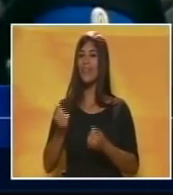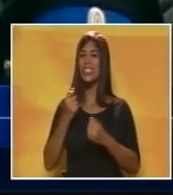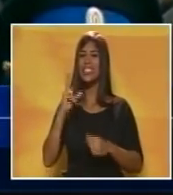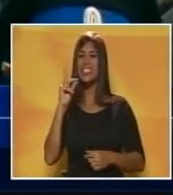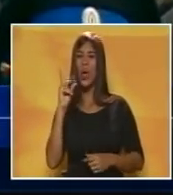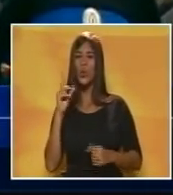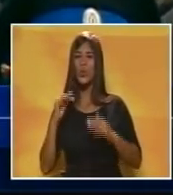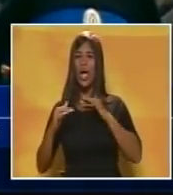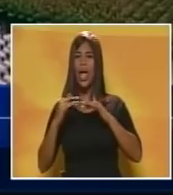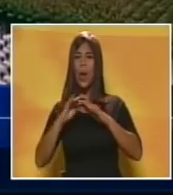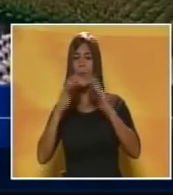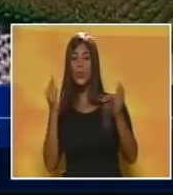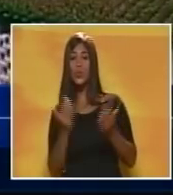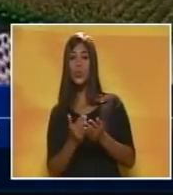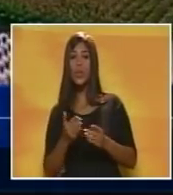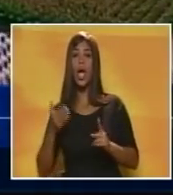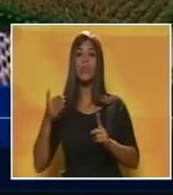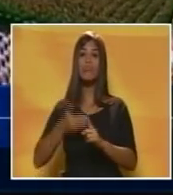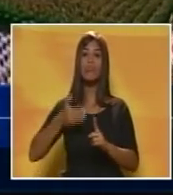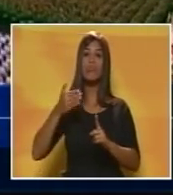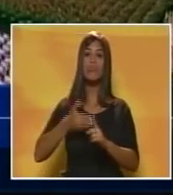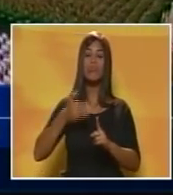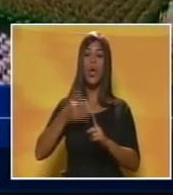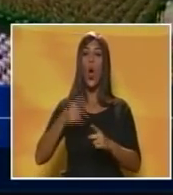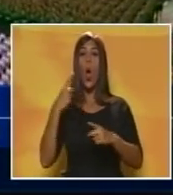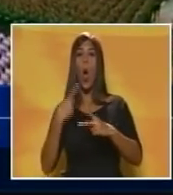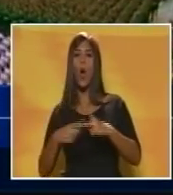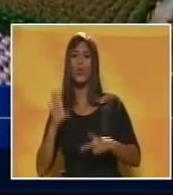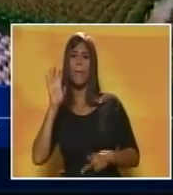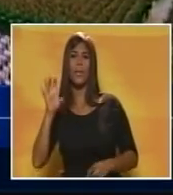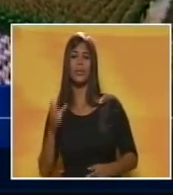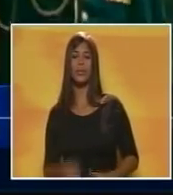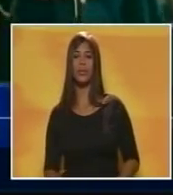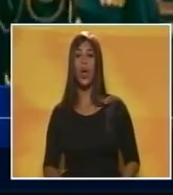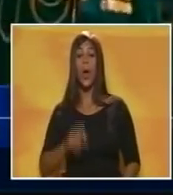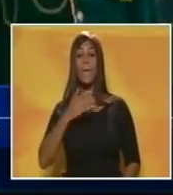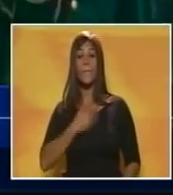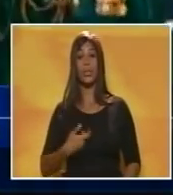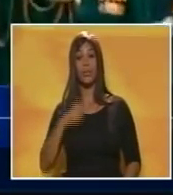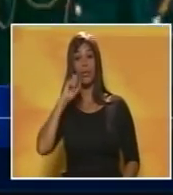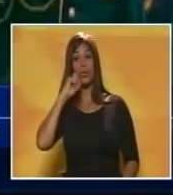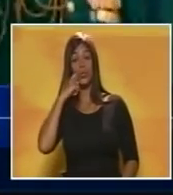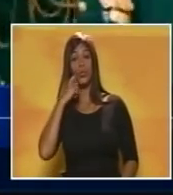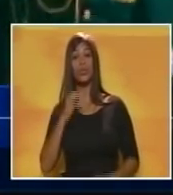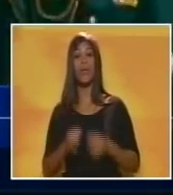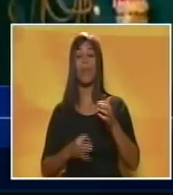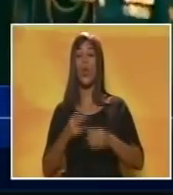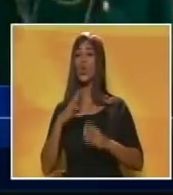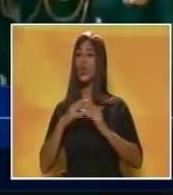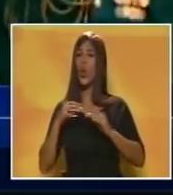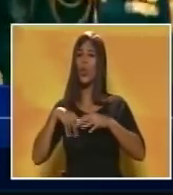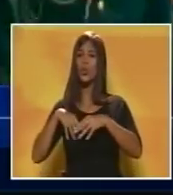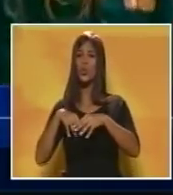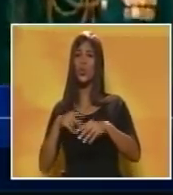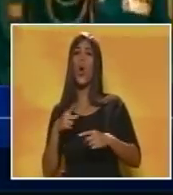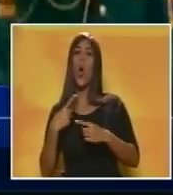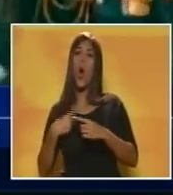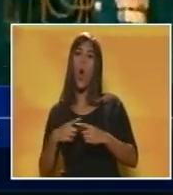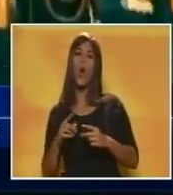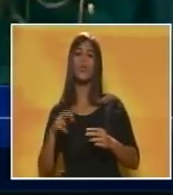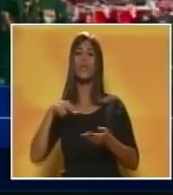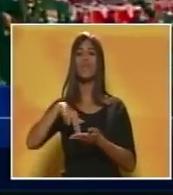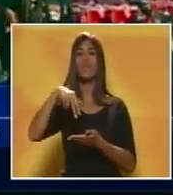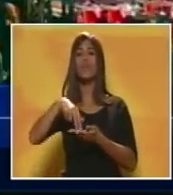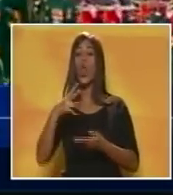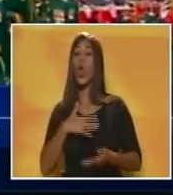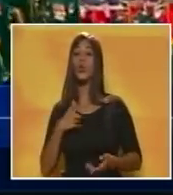Guerra Mundial, persiga amedrentar a otros países. Putin aseguró que todos estos desfiles y marchas no buscan alzar armas